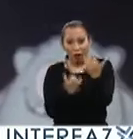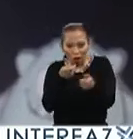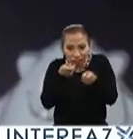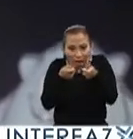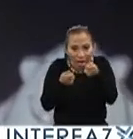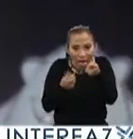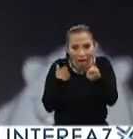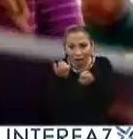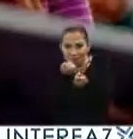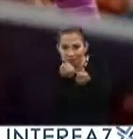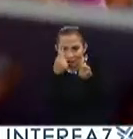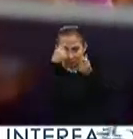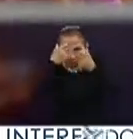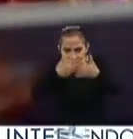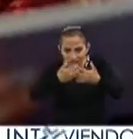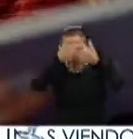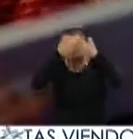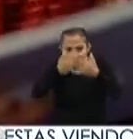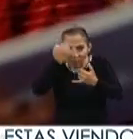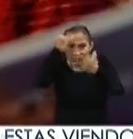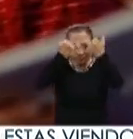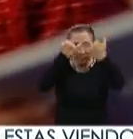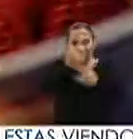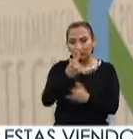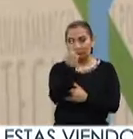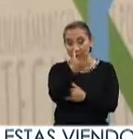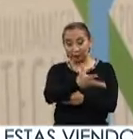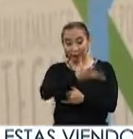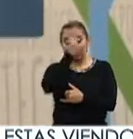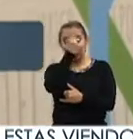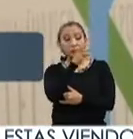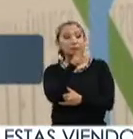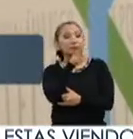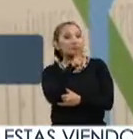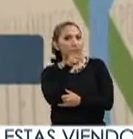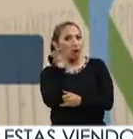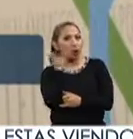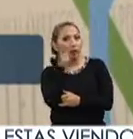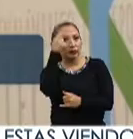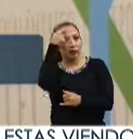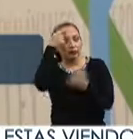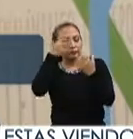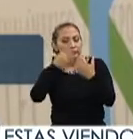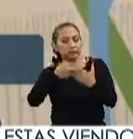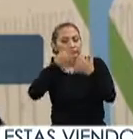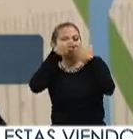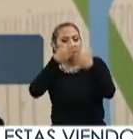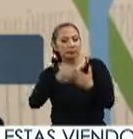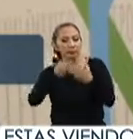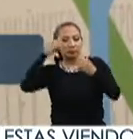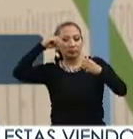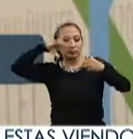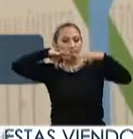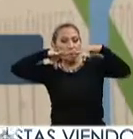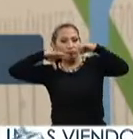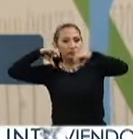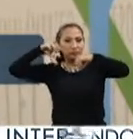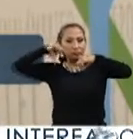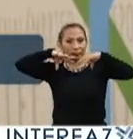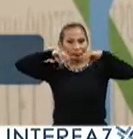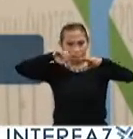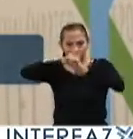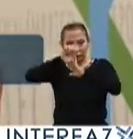permiten desarrollar un nivel de pensamiento creativo. Un aprendizaje sucede mejor cuando se activan ciertos neurotransmisores, por ejemplo,